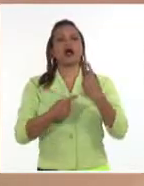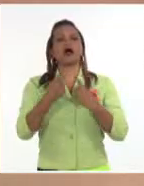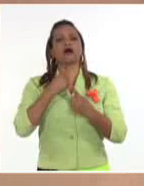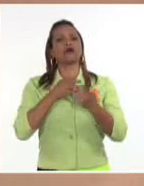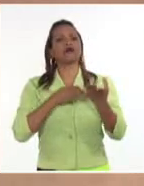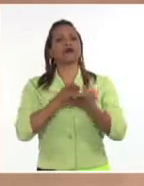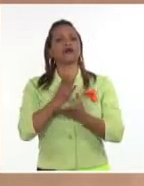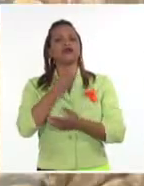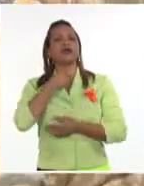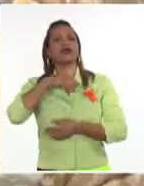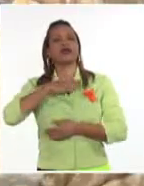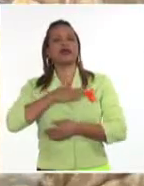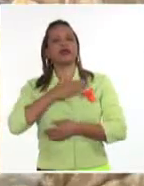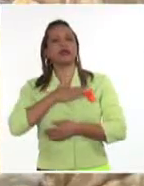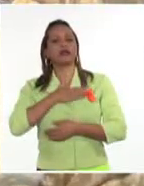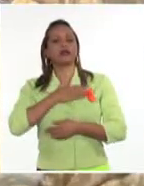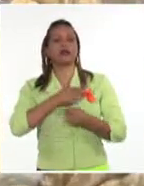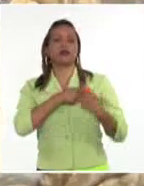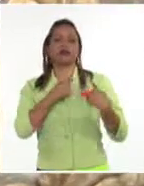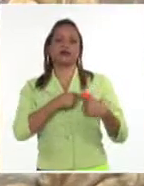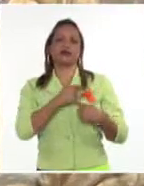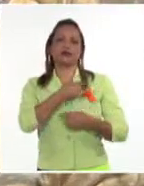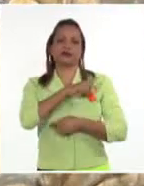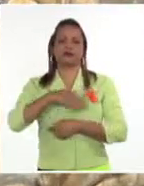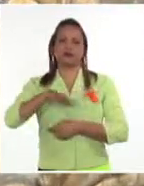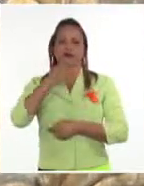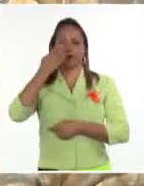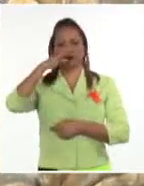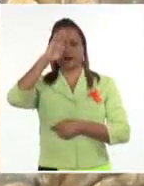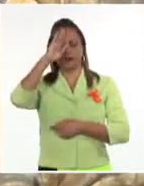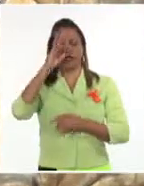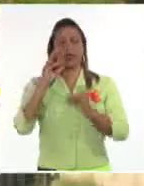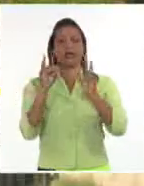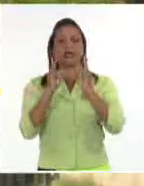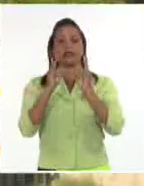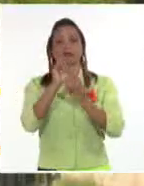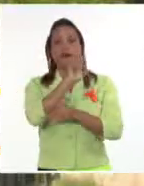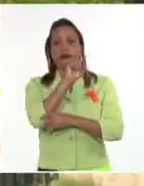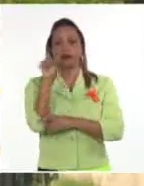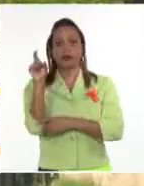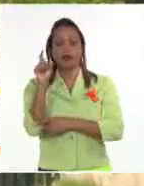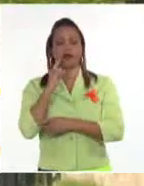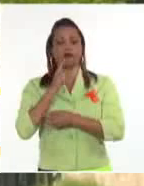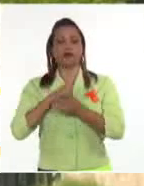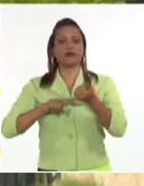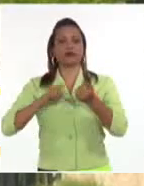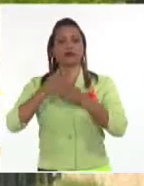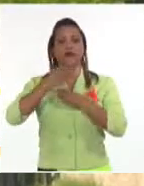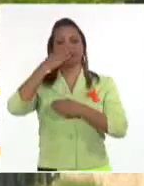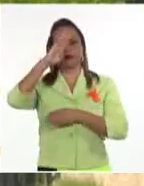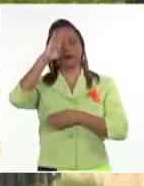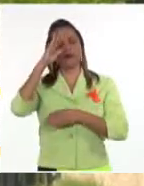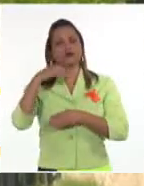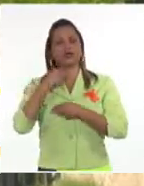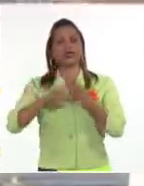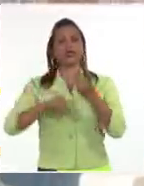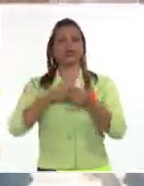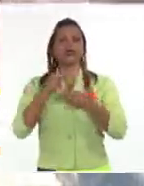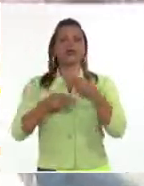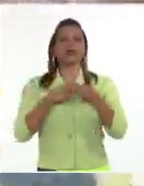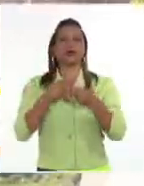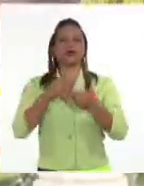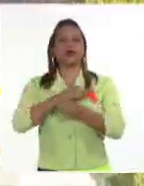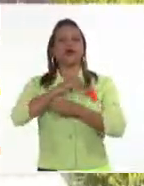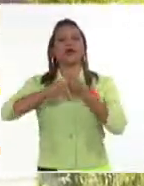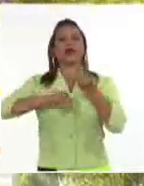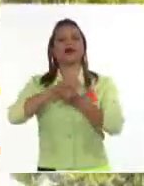que defiende el legado. En el cementerio patrimonial Santa Ifigenia de la ciudad héroe se realizó tributo en ceremonia de cambio de guardia de honor en